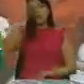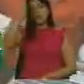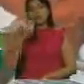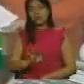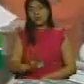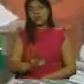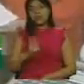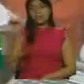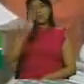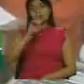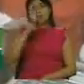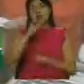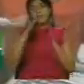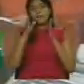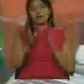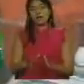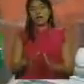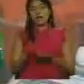96.4% de los venezolanos,